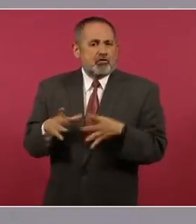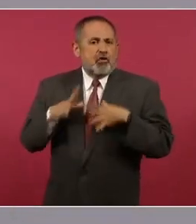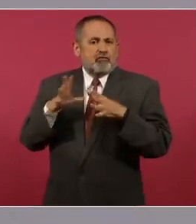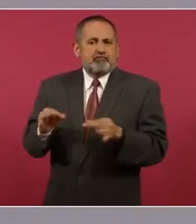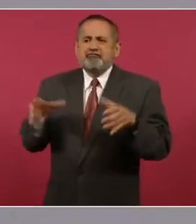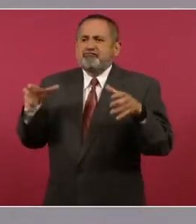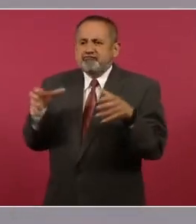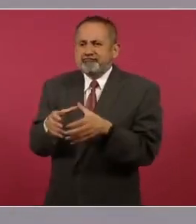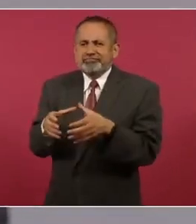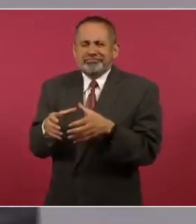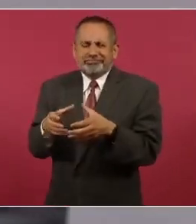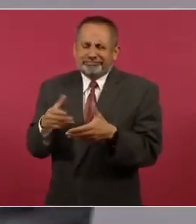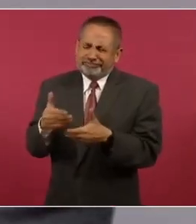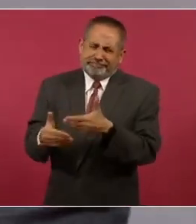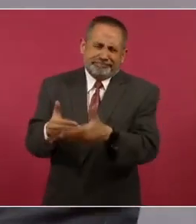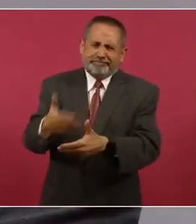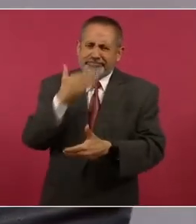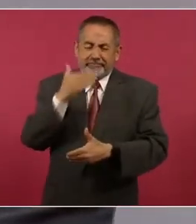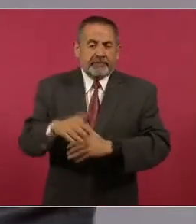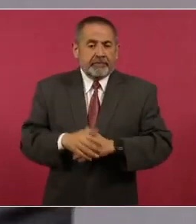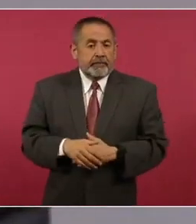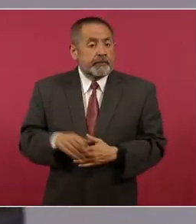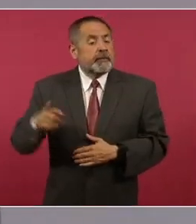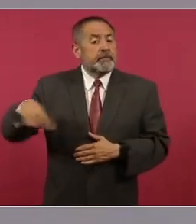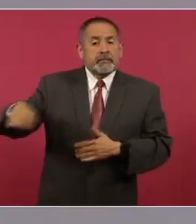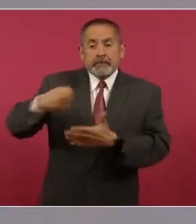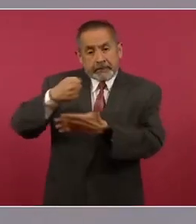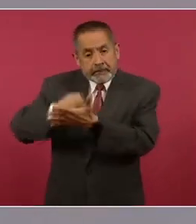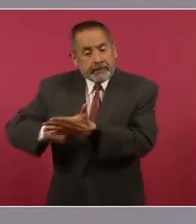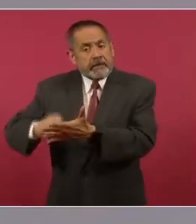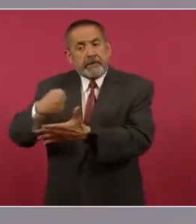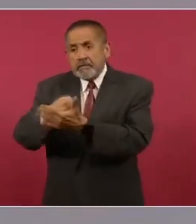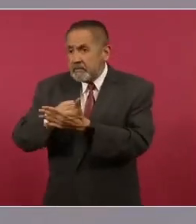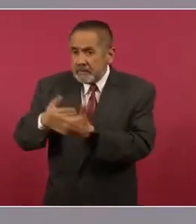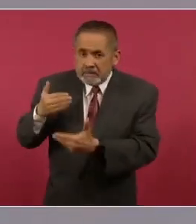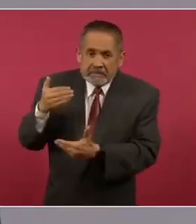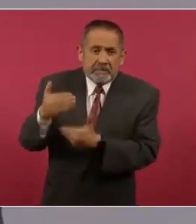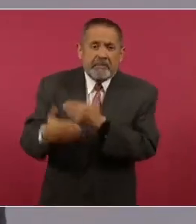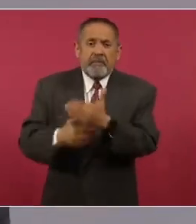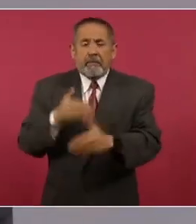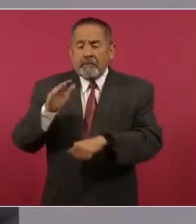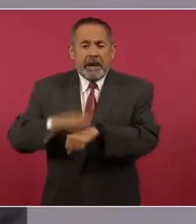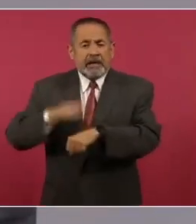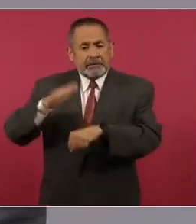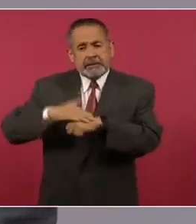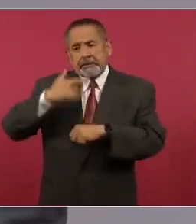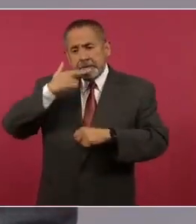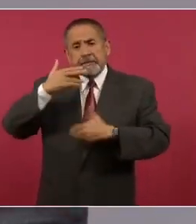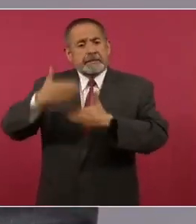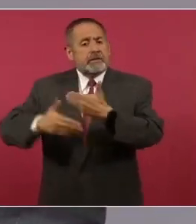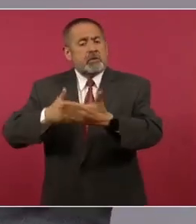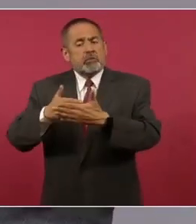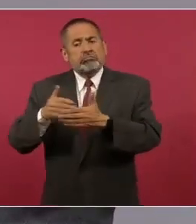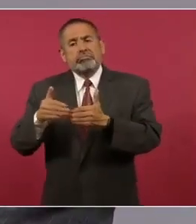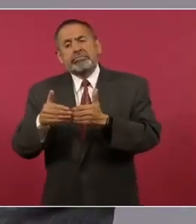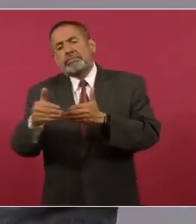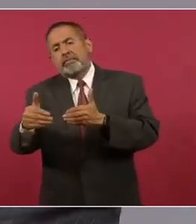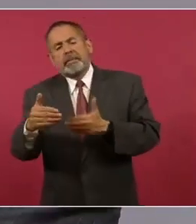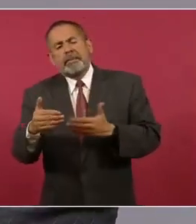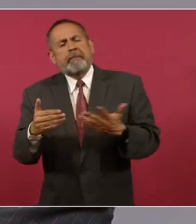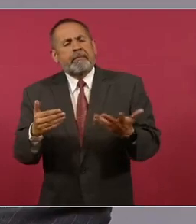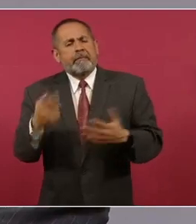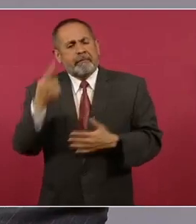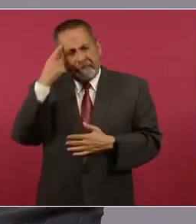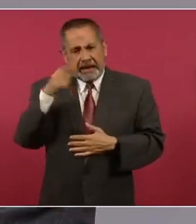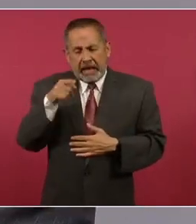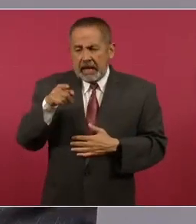movilización política de las masas permitió avanzar en el propósito de hacer